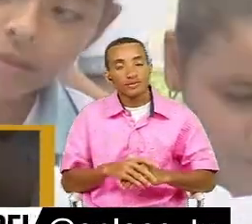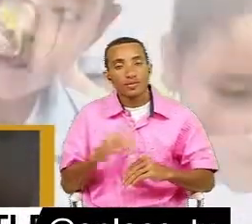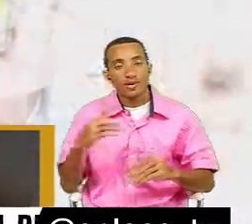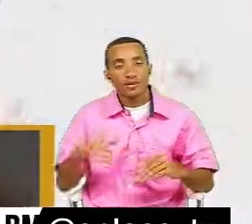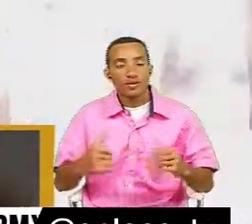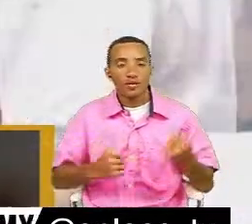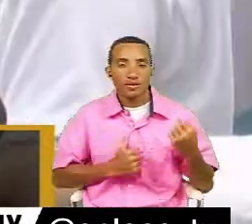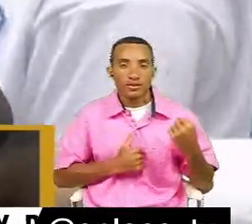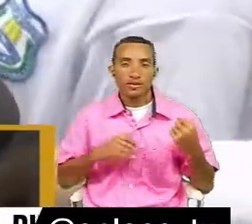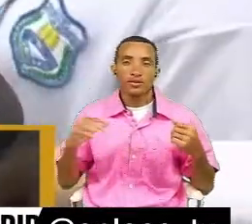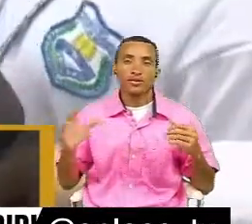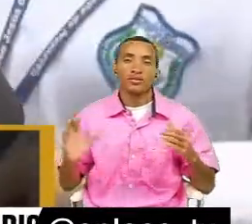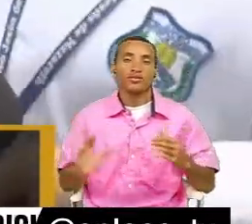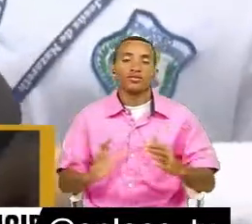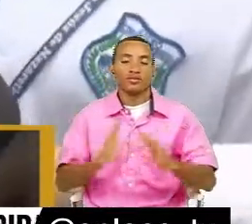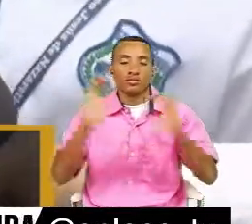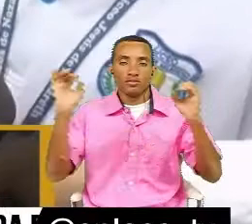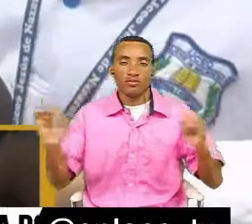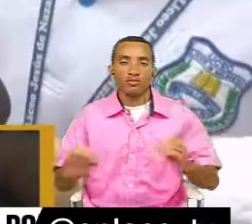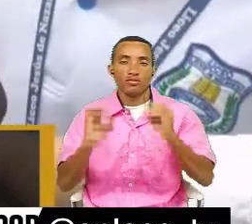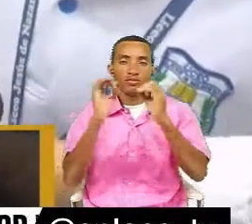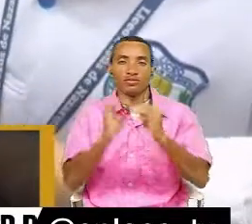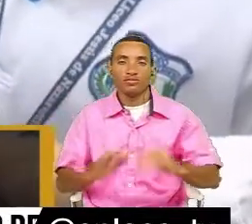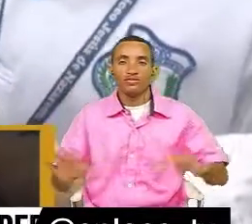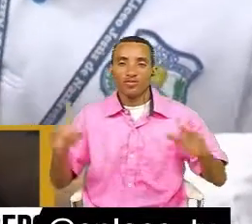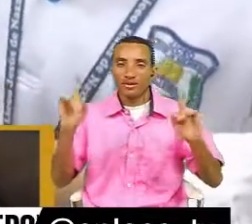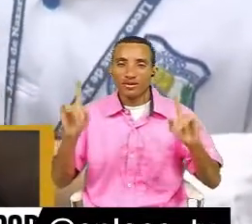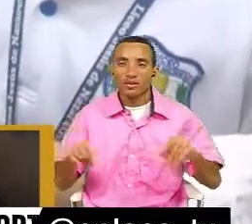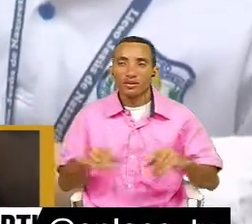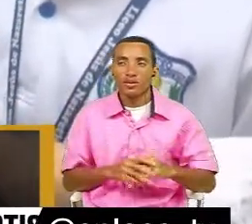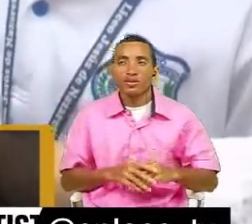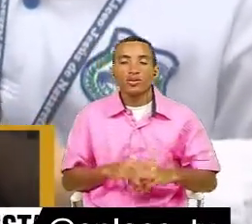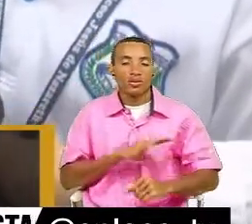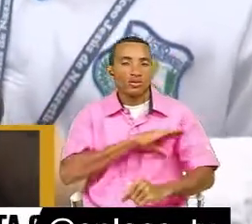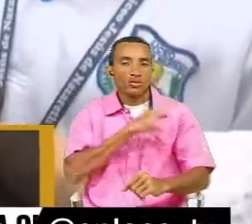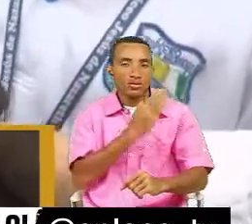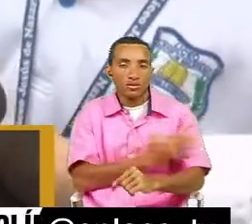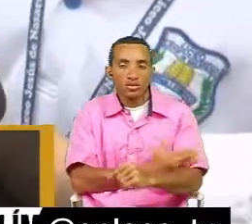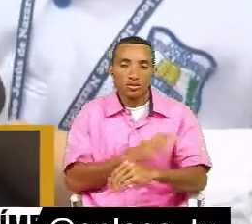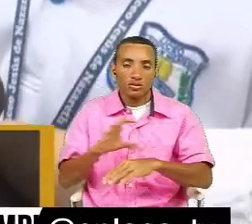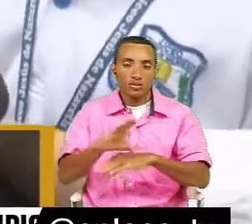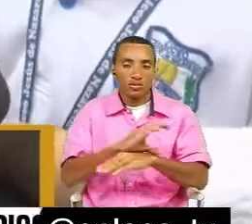el himno. Que sigan fuertes, que sigan cuidando nuestra ciudad